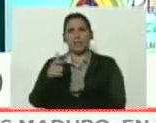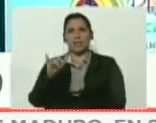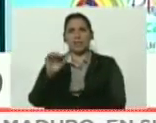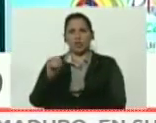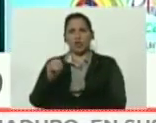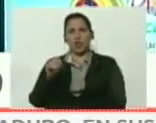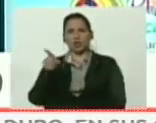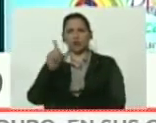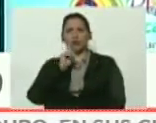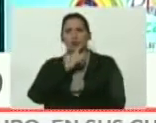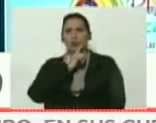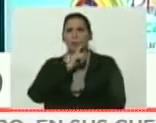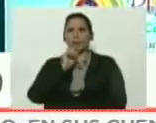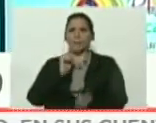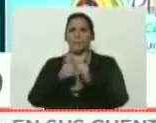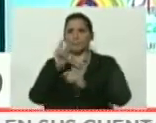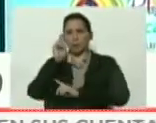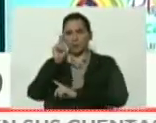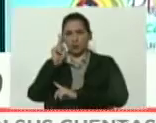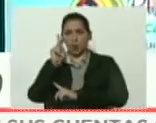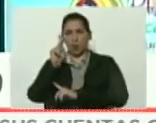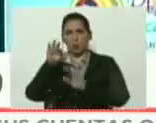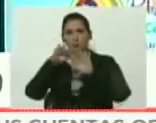para un mundialito que se hizo aquí en Caracas.